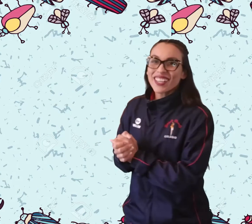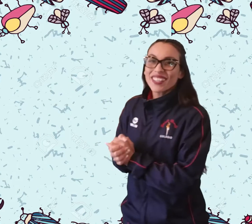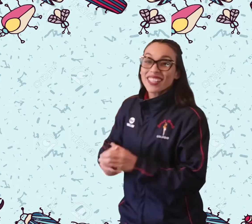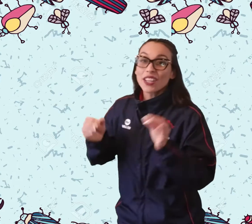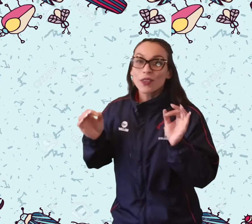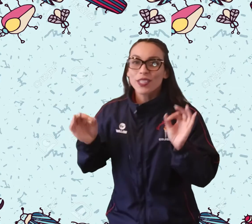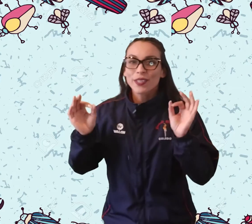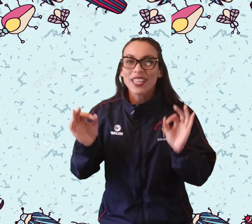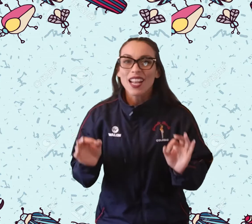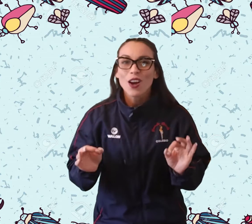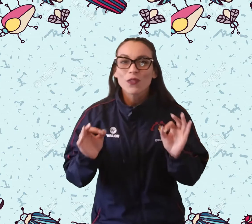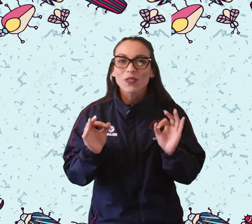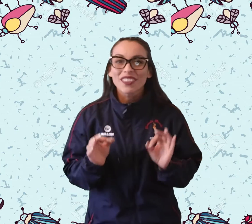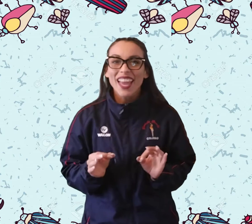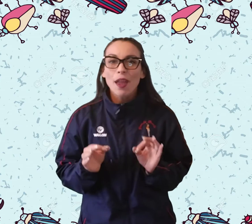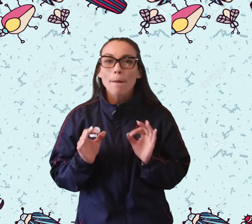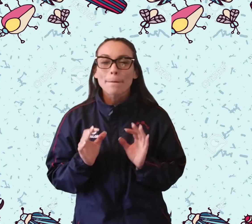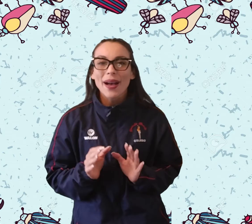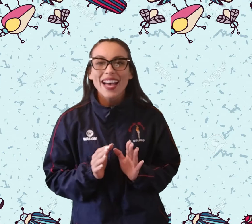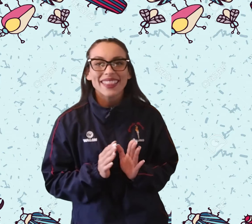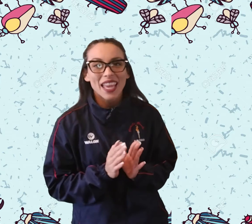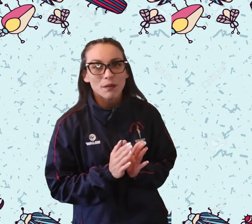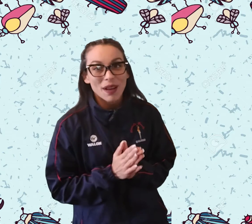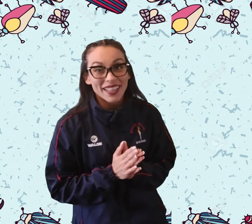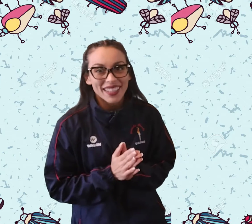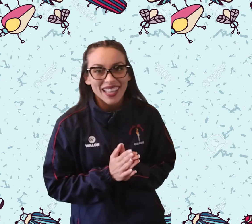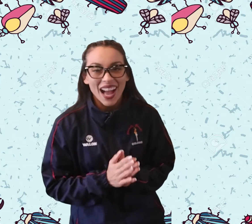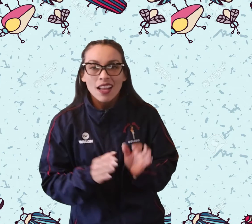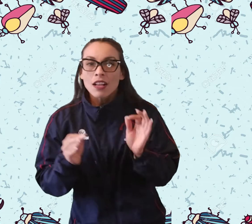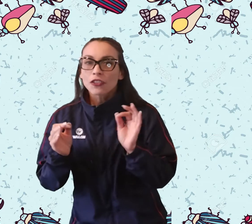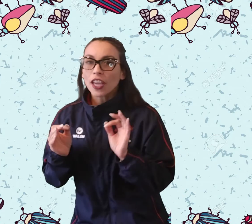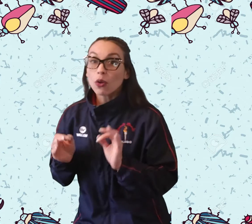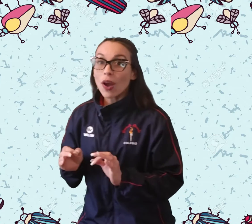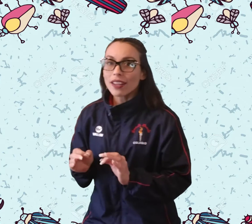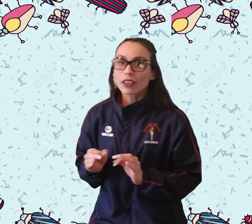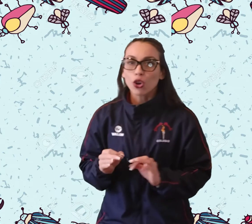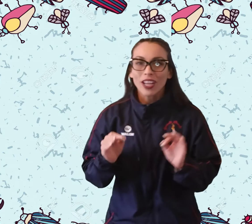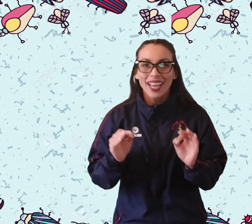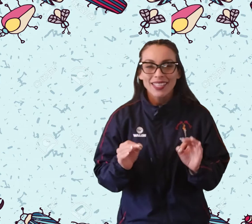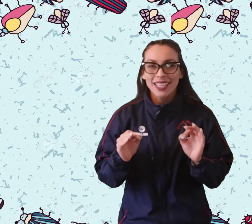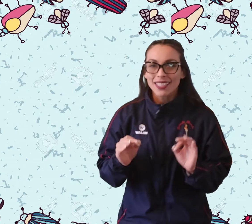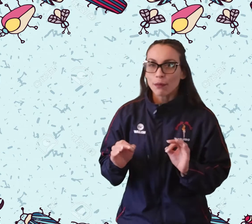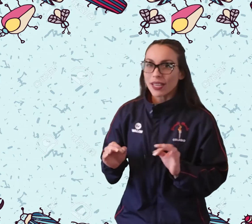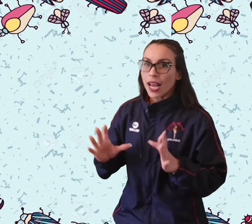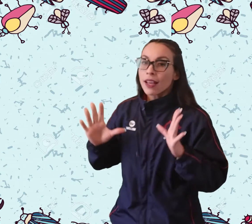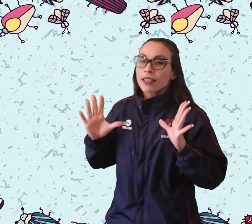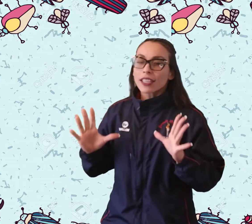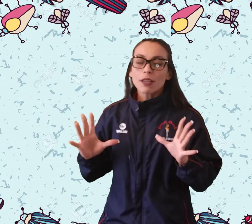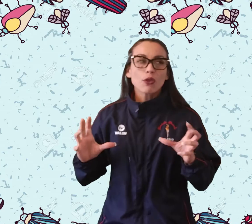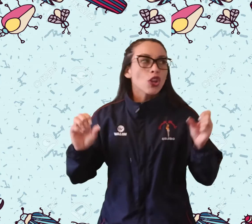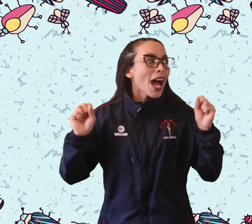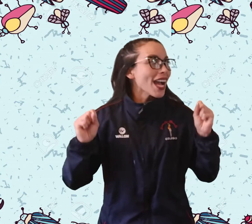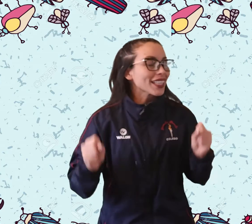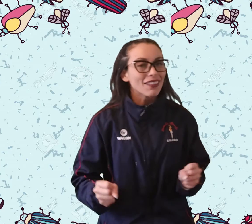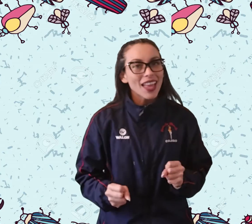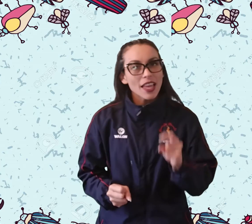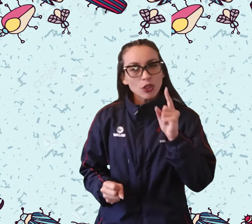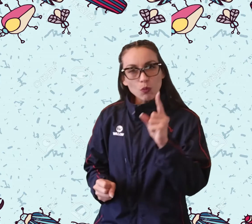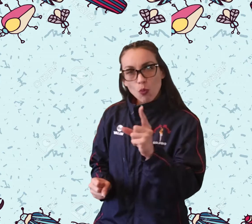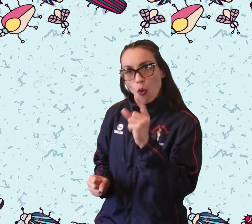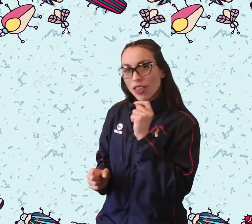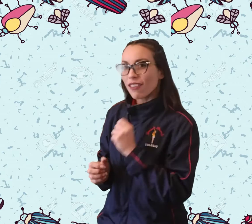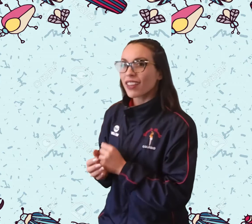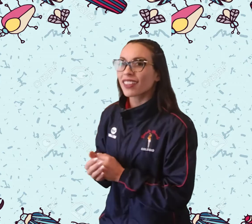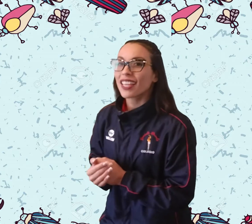Bienvenidos chicos a nuestro salón de matemática. Te cuento que esta semana tenemos